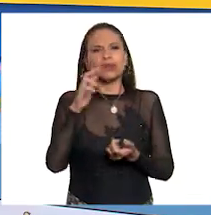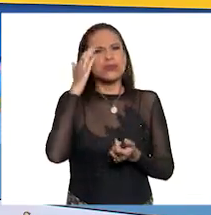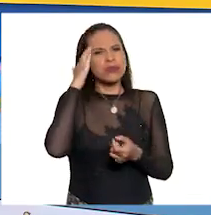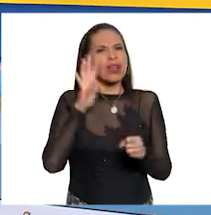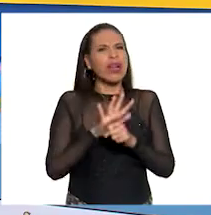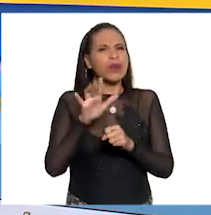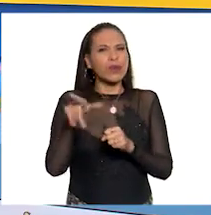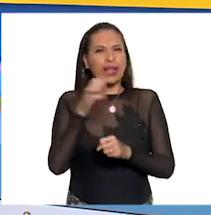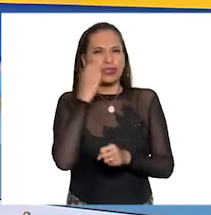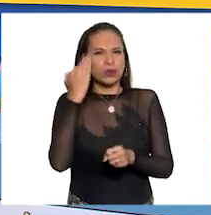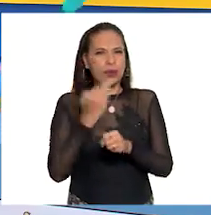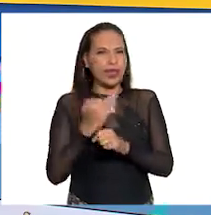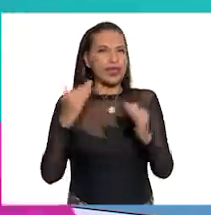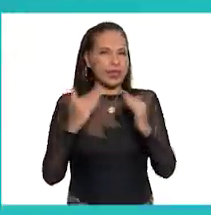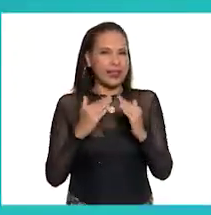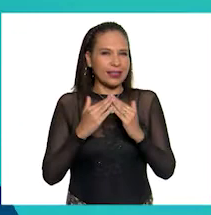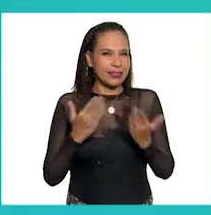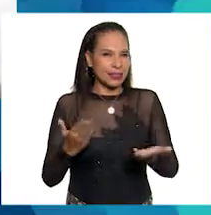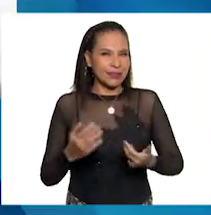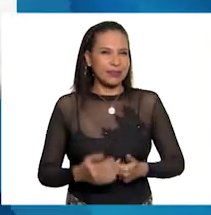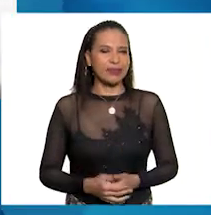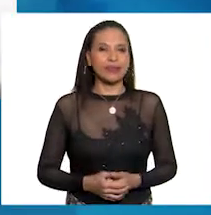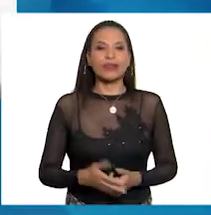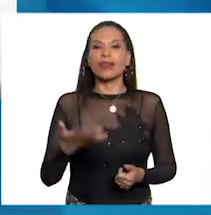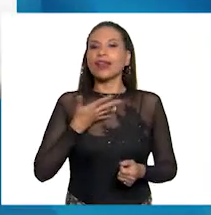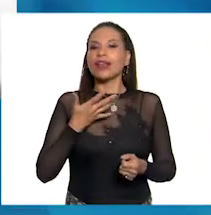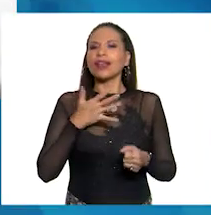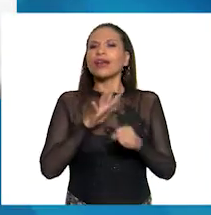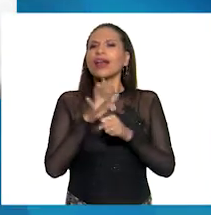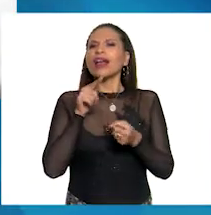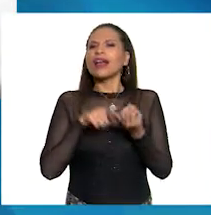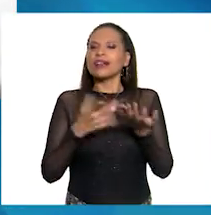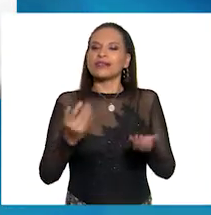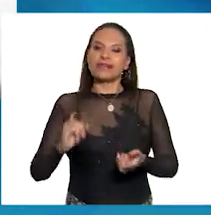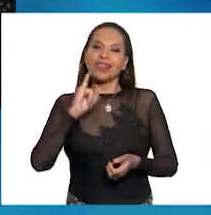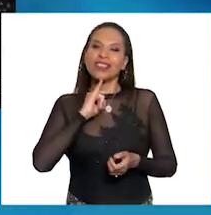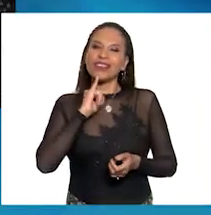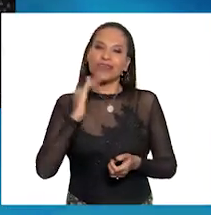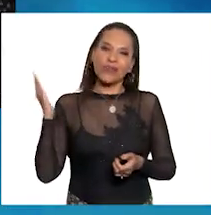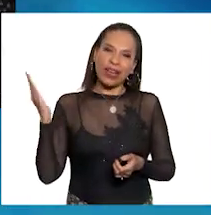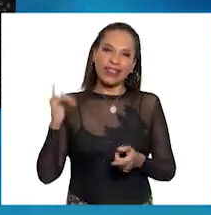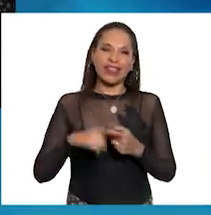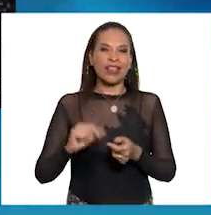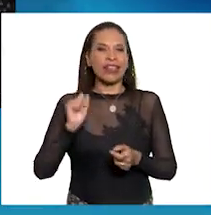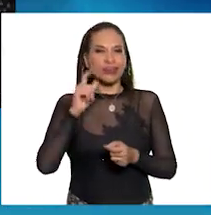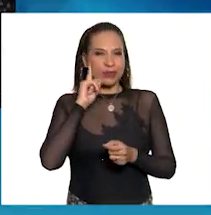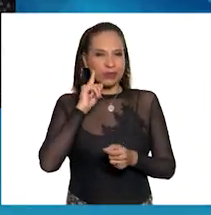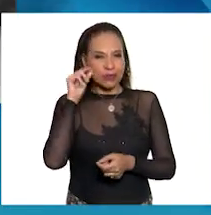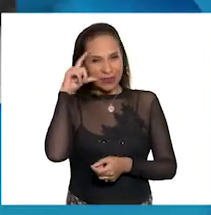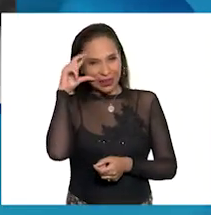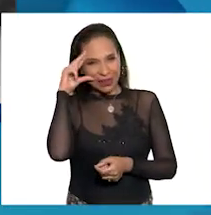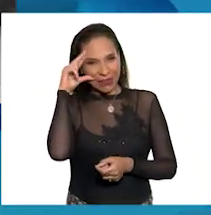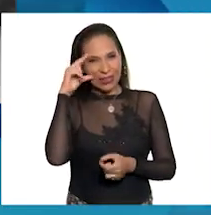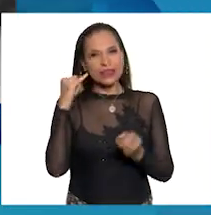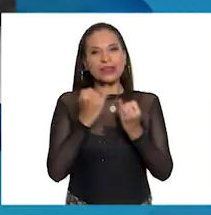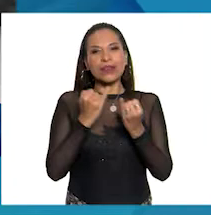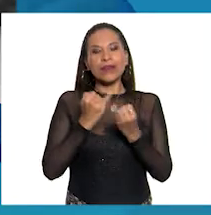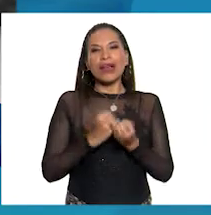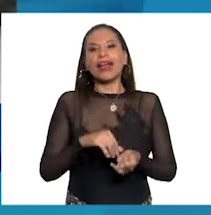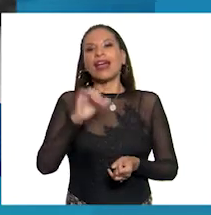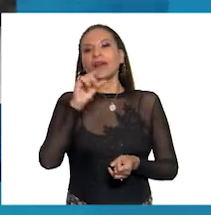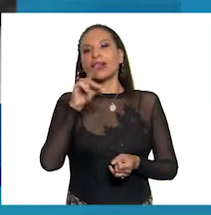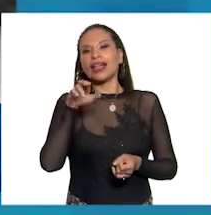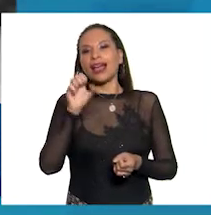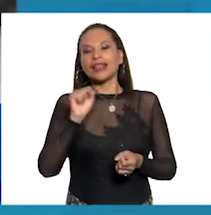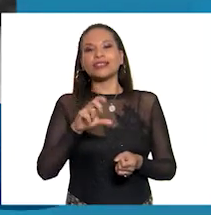reconocerán nuestros estudiantes allí en casa. Tenemos, por ejemplo, a Pedro Infante y a María Félix. También a Pedro